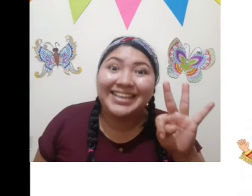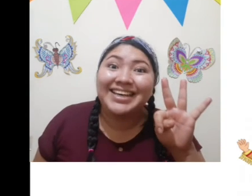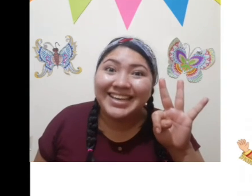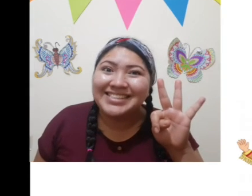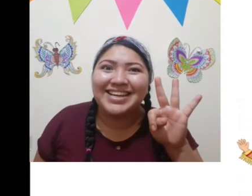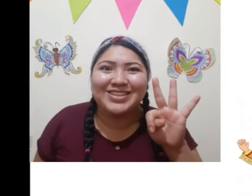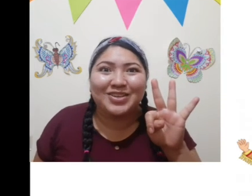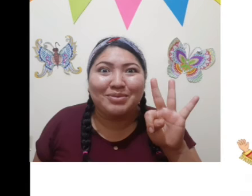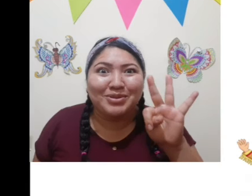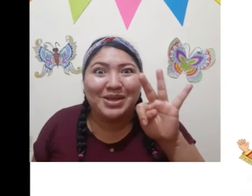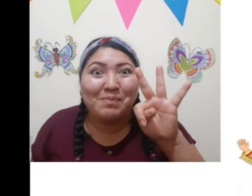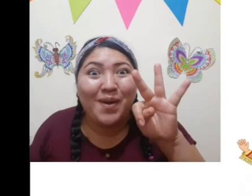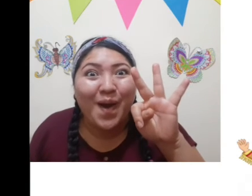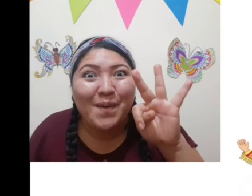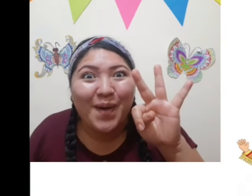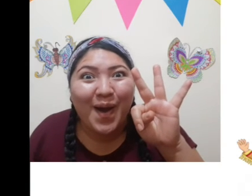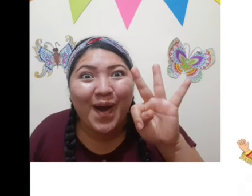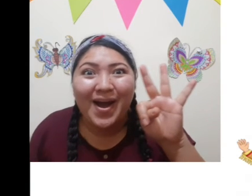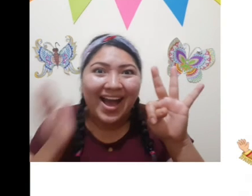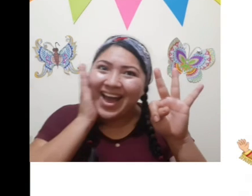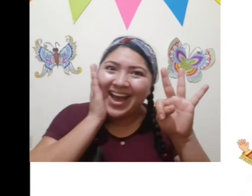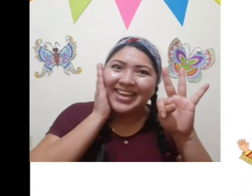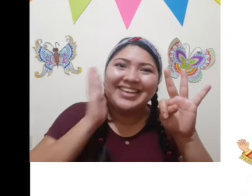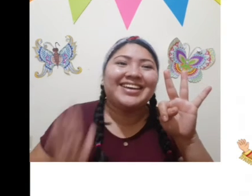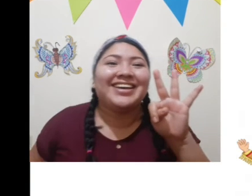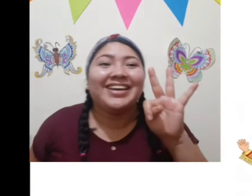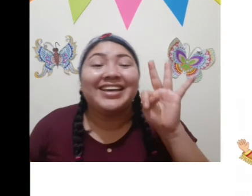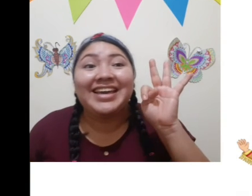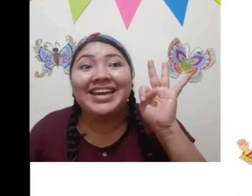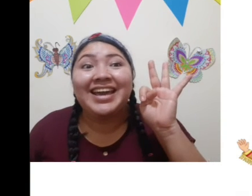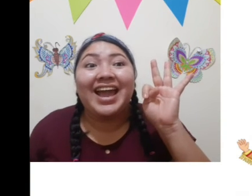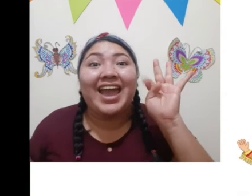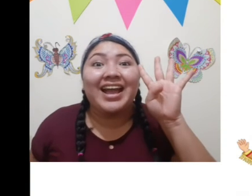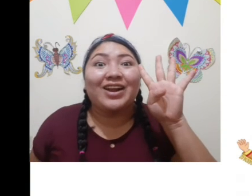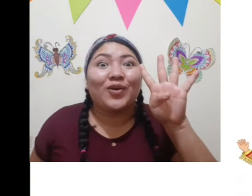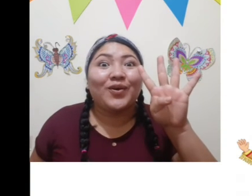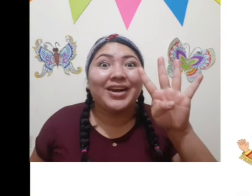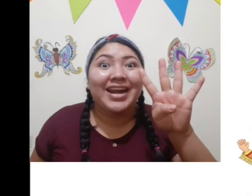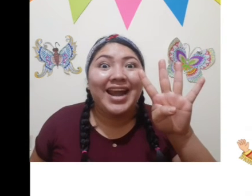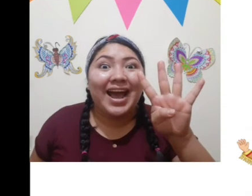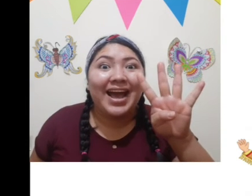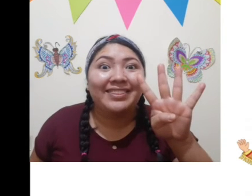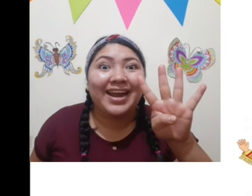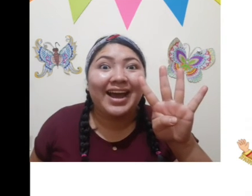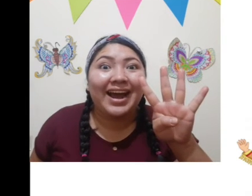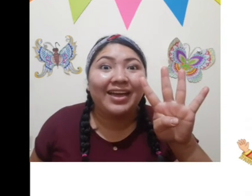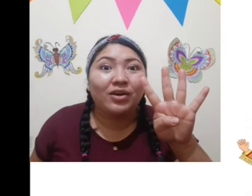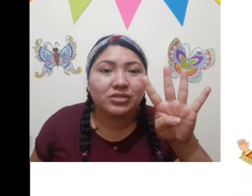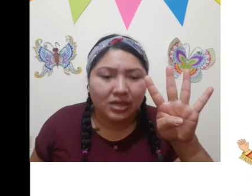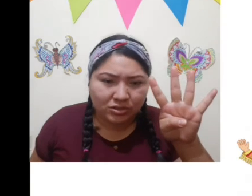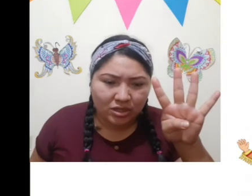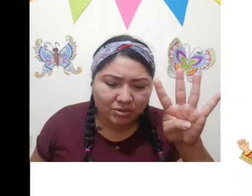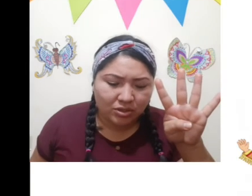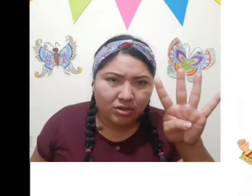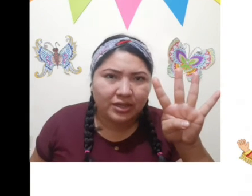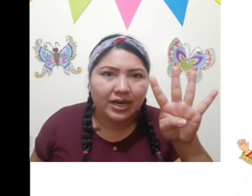si seleccionamos el plomo y en el color anaranjado o